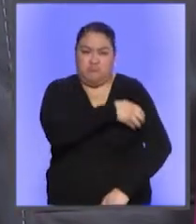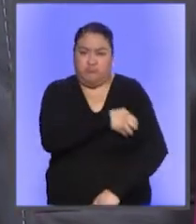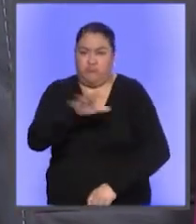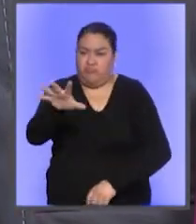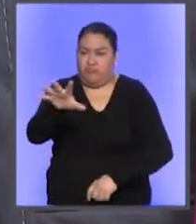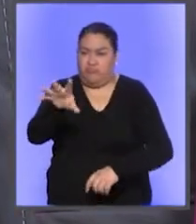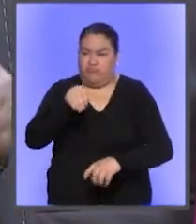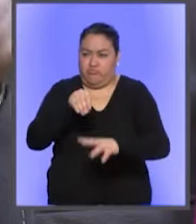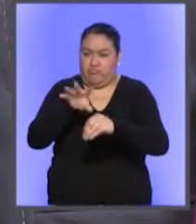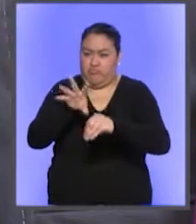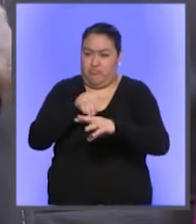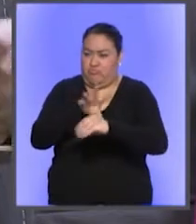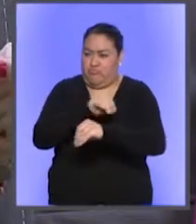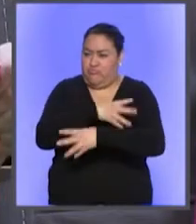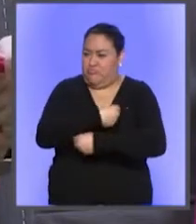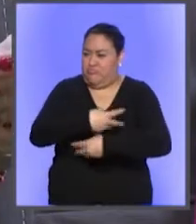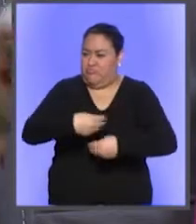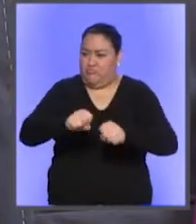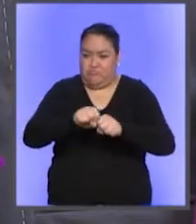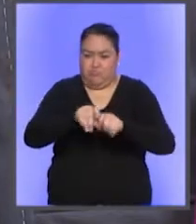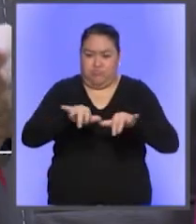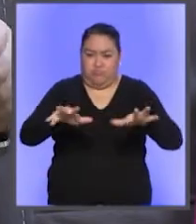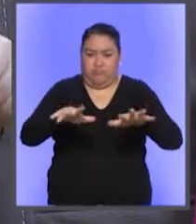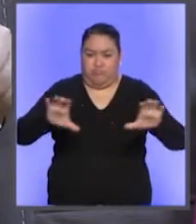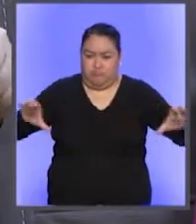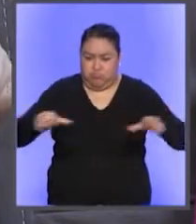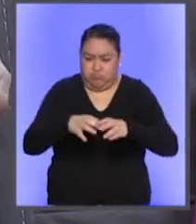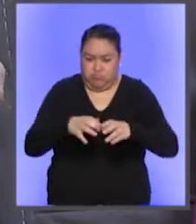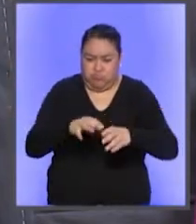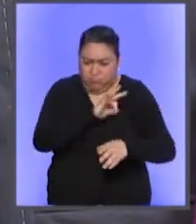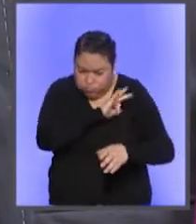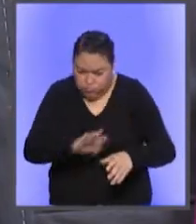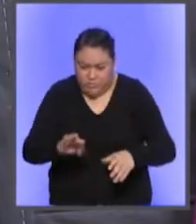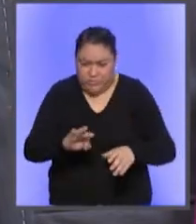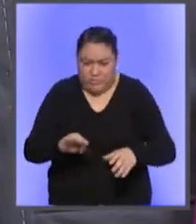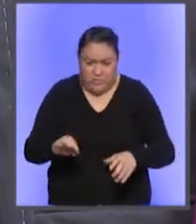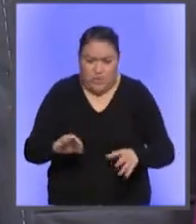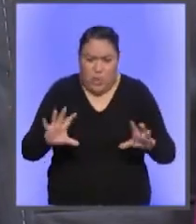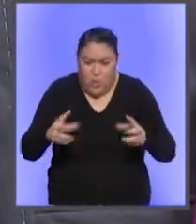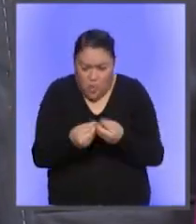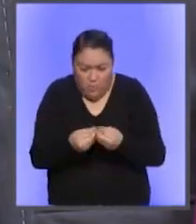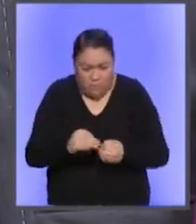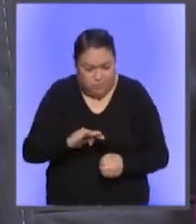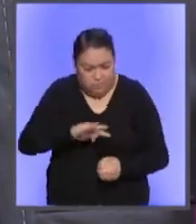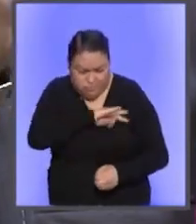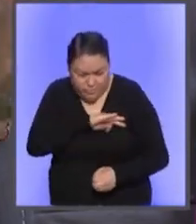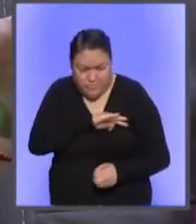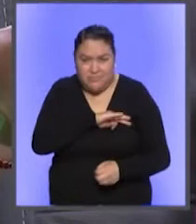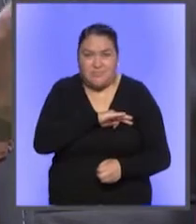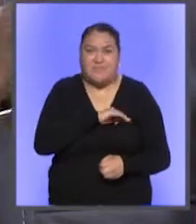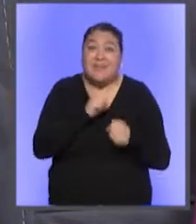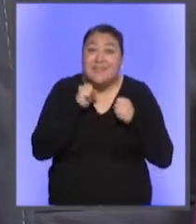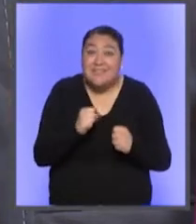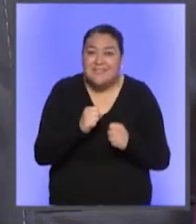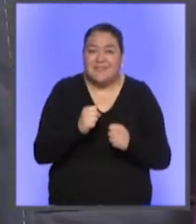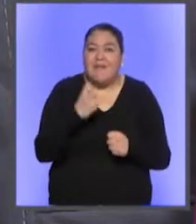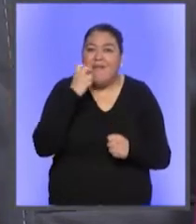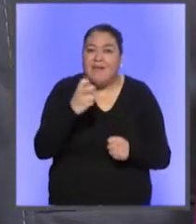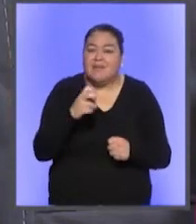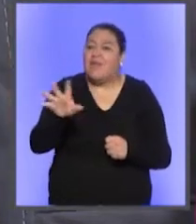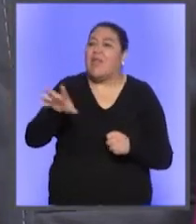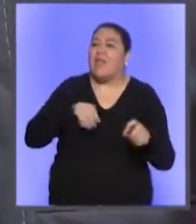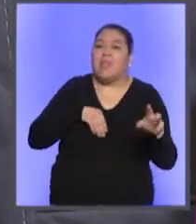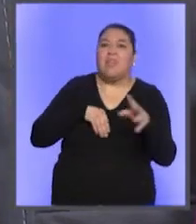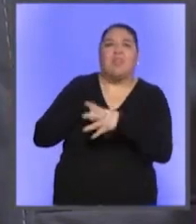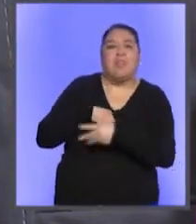que ayer la constante que escuchamos es si podemos y juntas podemos más Y entonces este contagiar este tipo